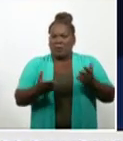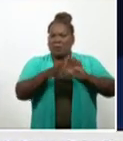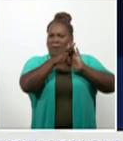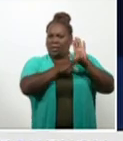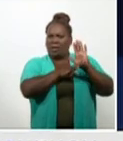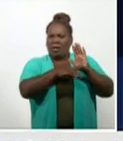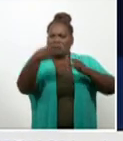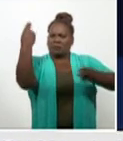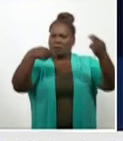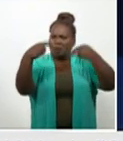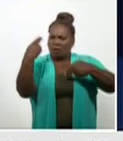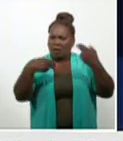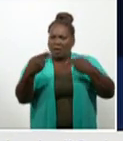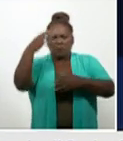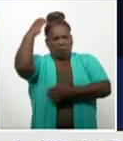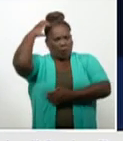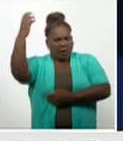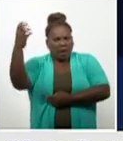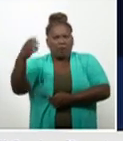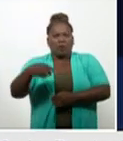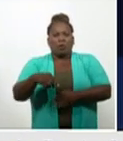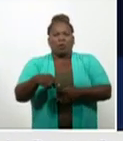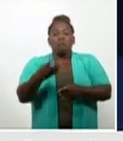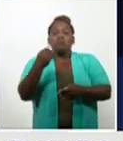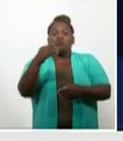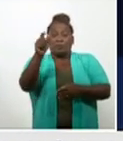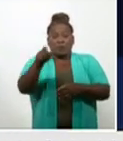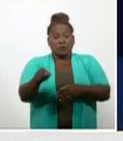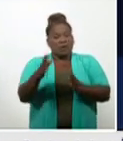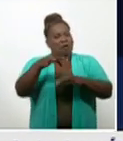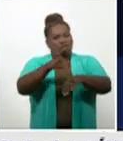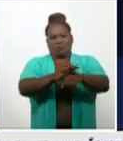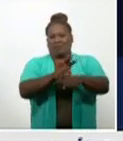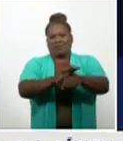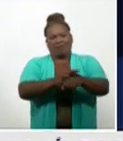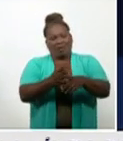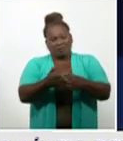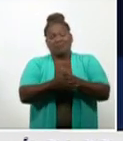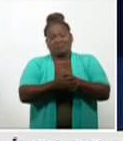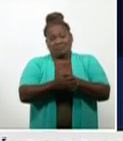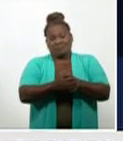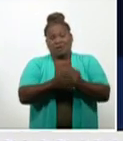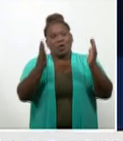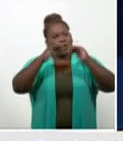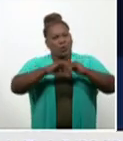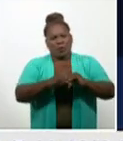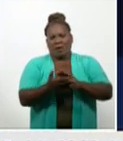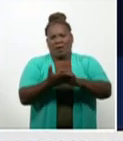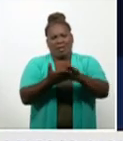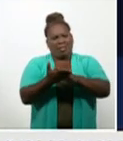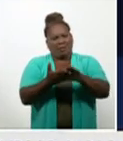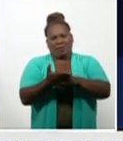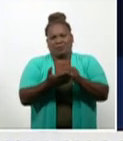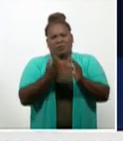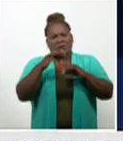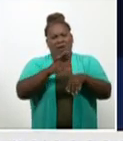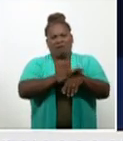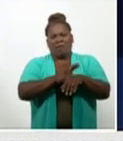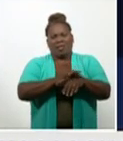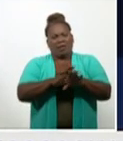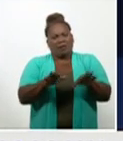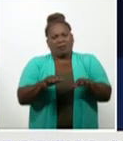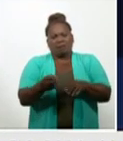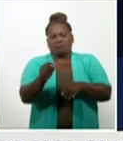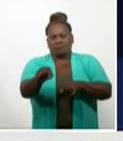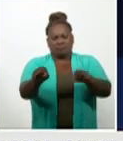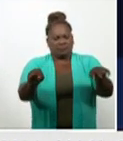indicadas, pues muchos de ellos no se hubieran dado, no se hubiera producido una transmisión de